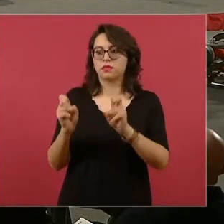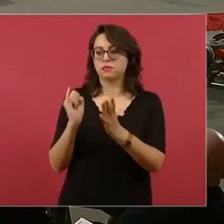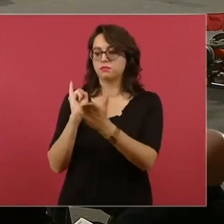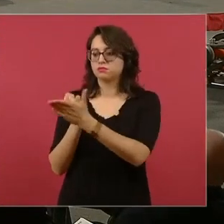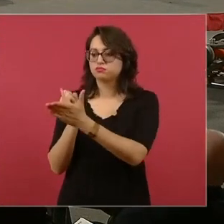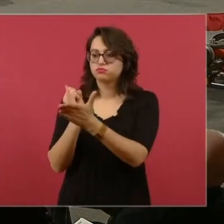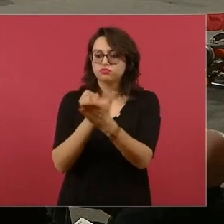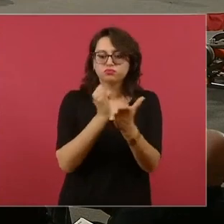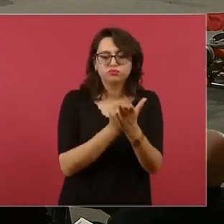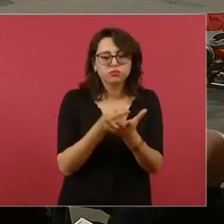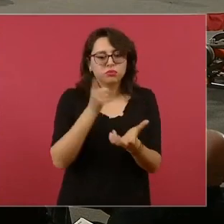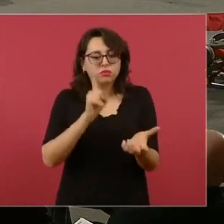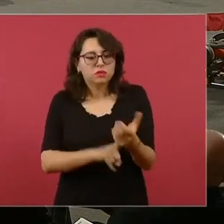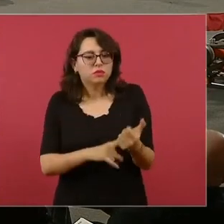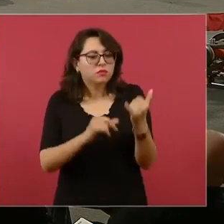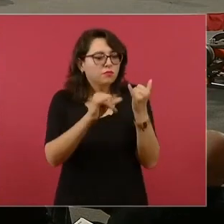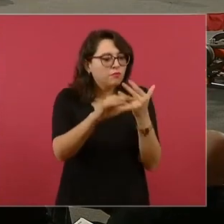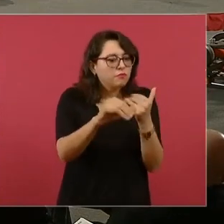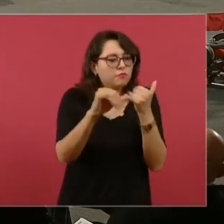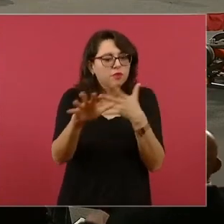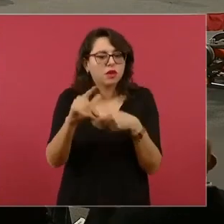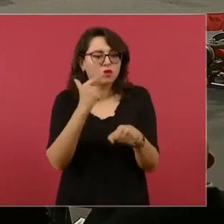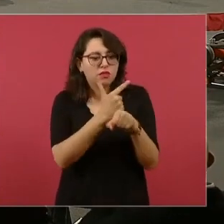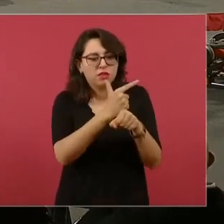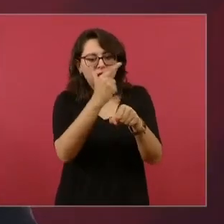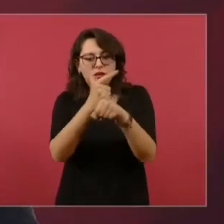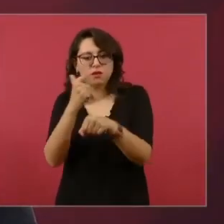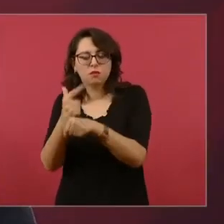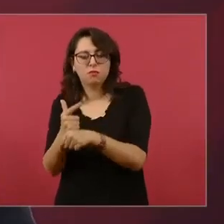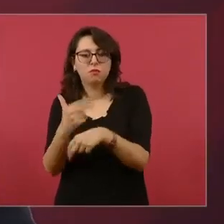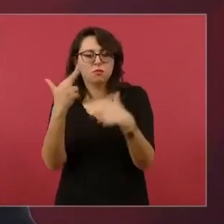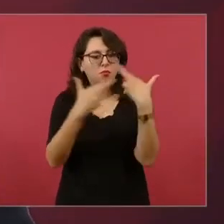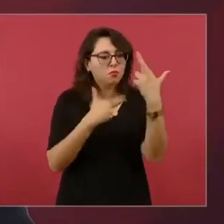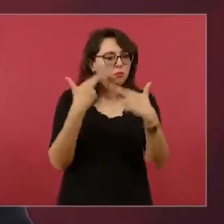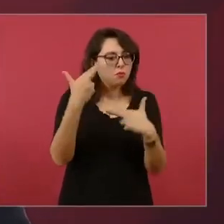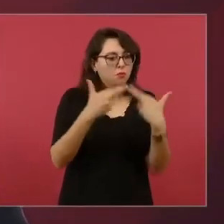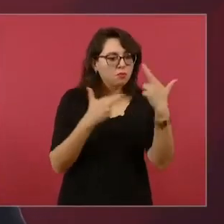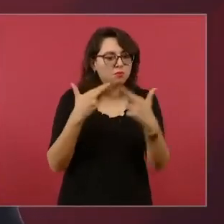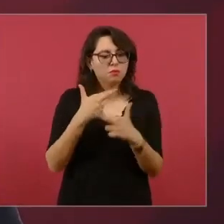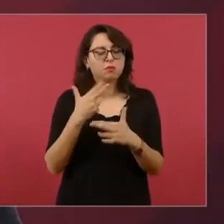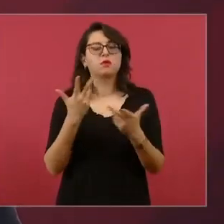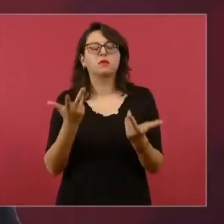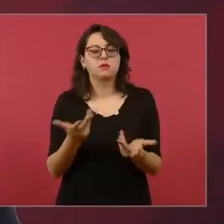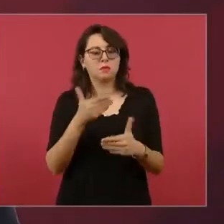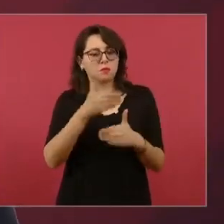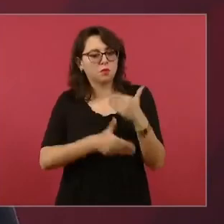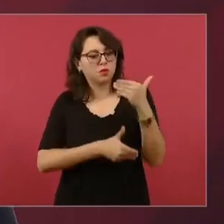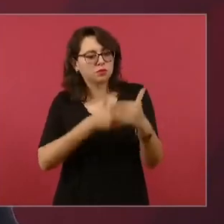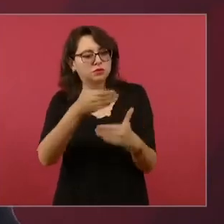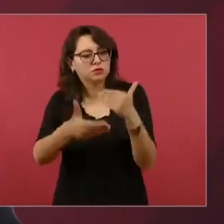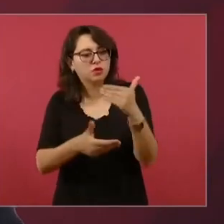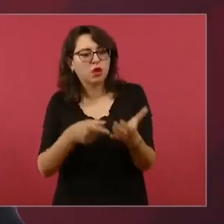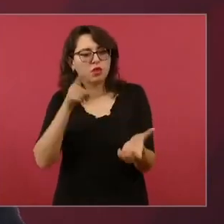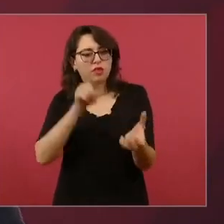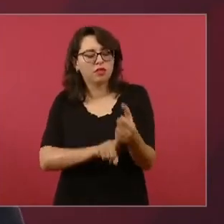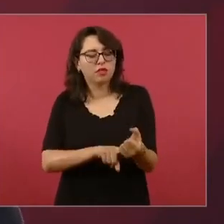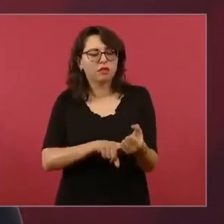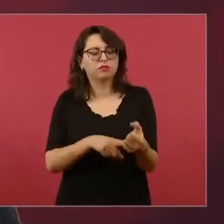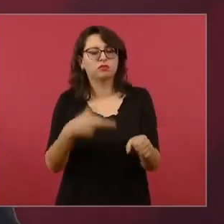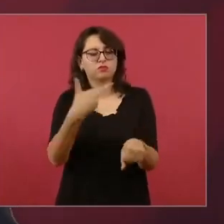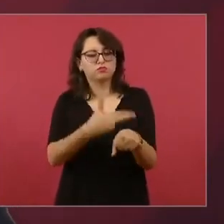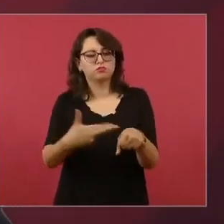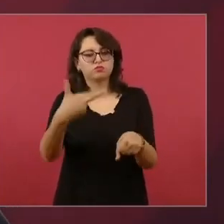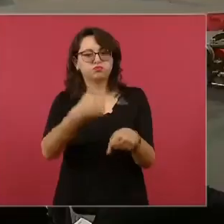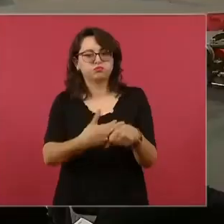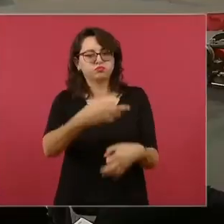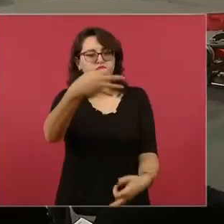querellas por defraudación fiscal y así como dar seguimiento a todos los procedimientos que se litigan en los